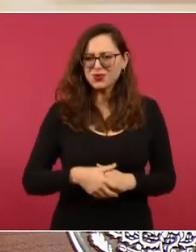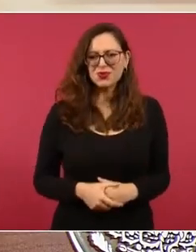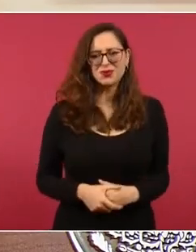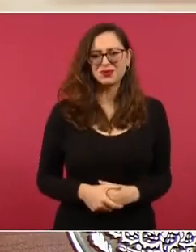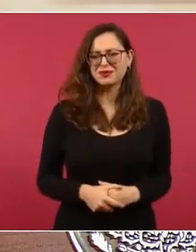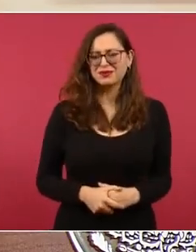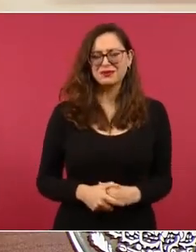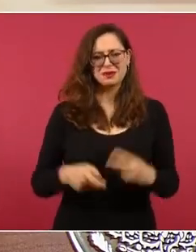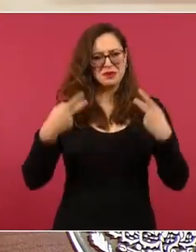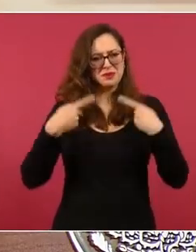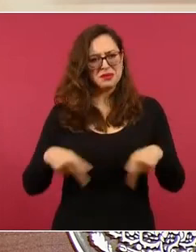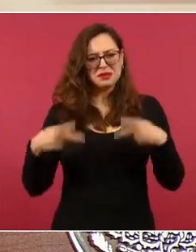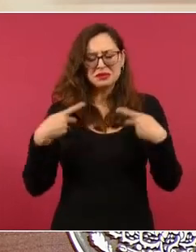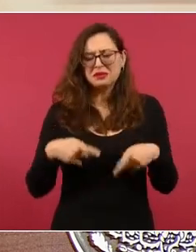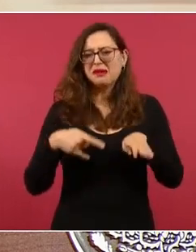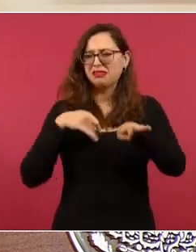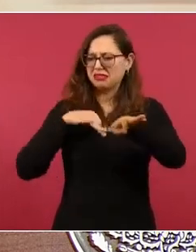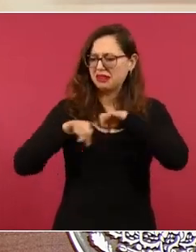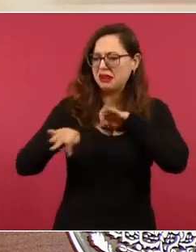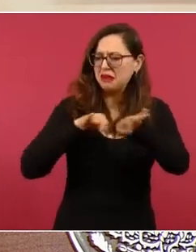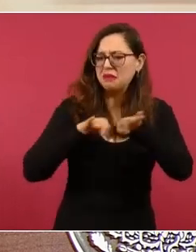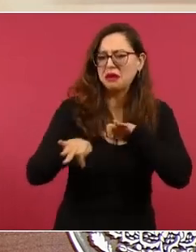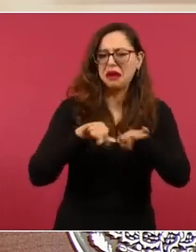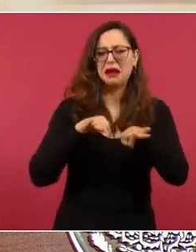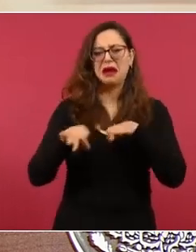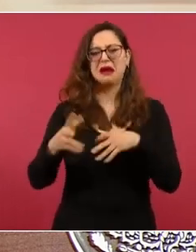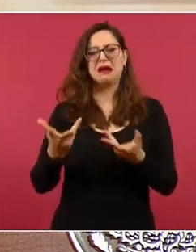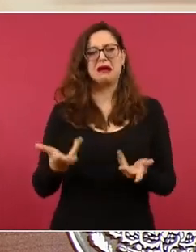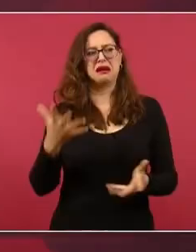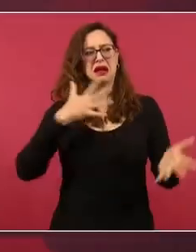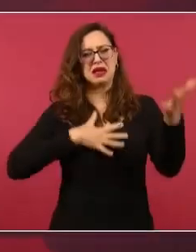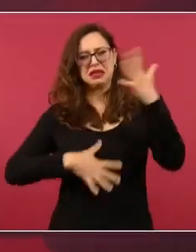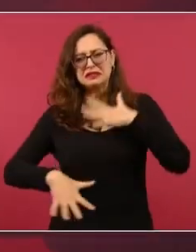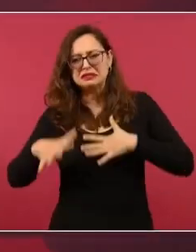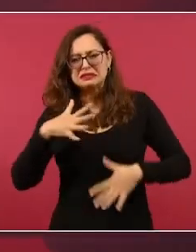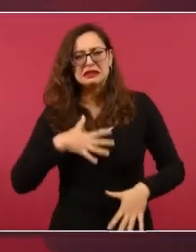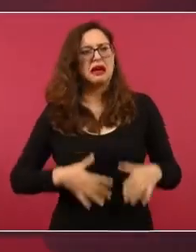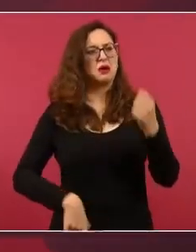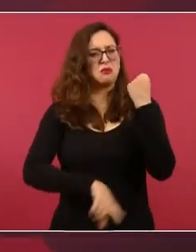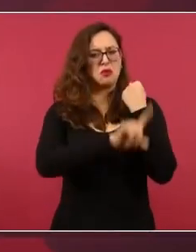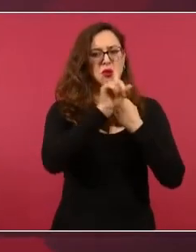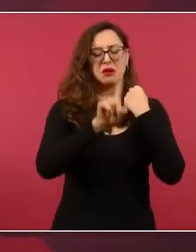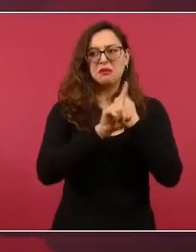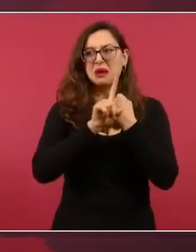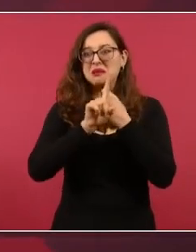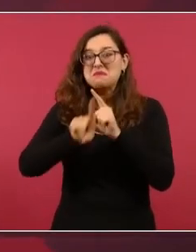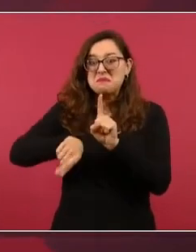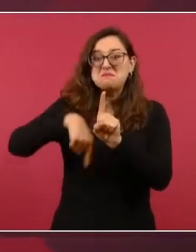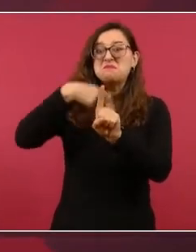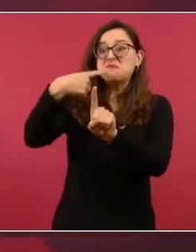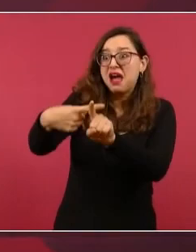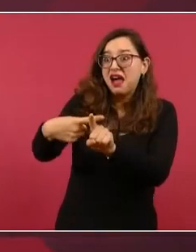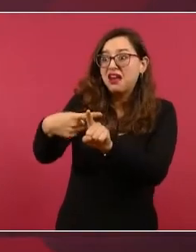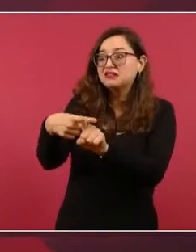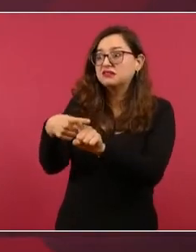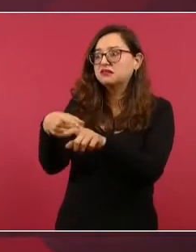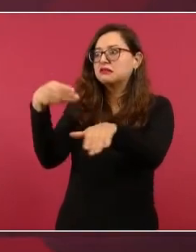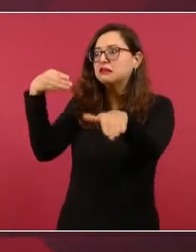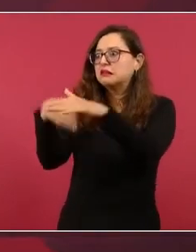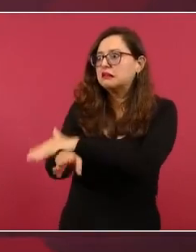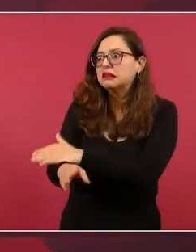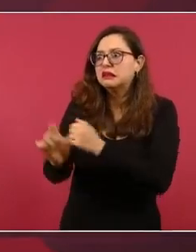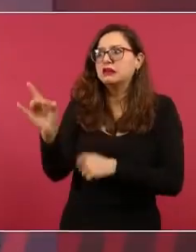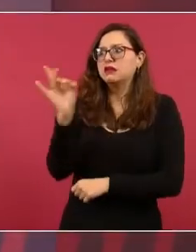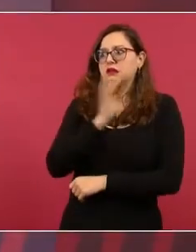trabaja la gente, de todas sus fatigas, de todos sus problemas, todavía traer